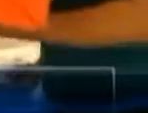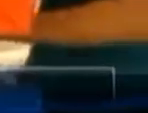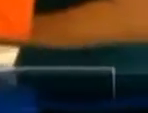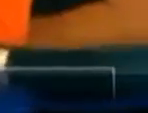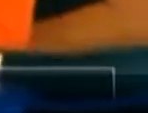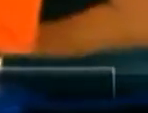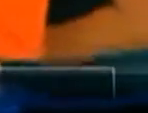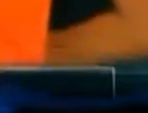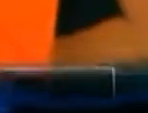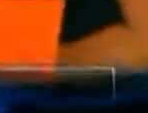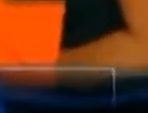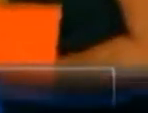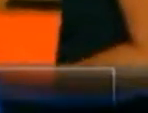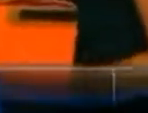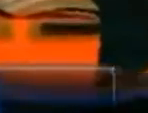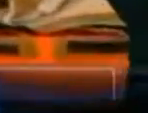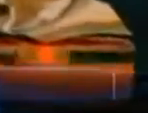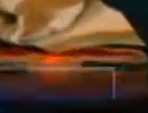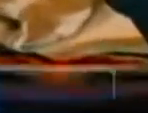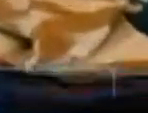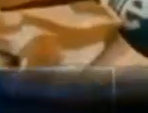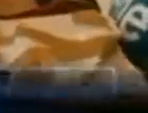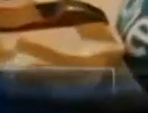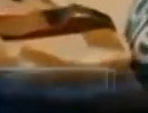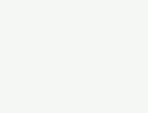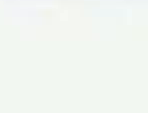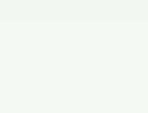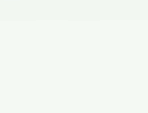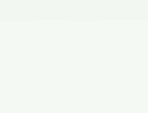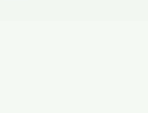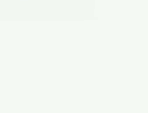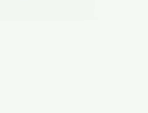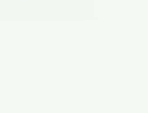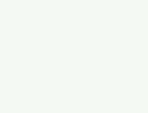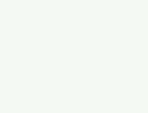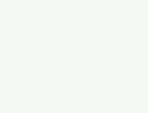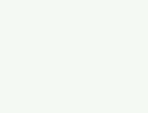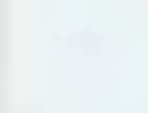en Ruanda usarán drones para llevar sangre a hospitales.